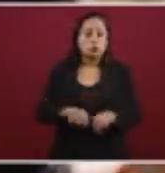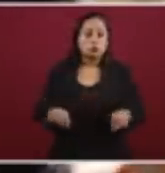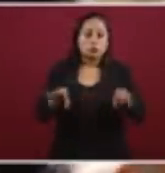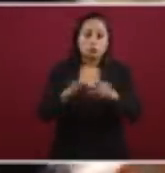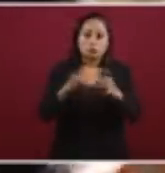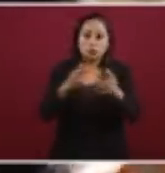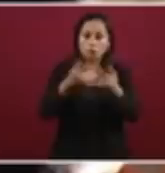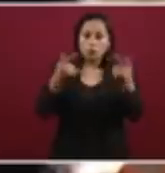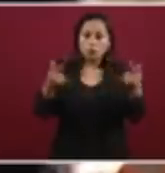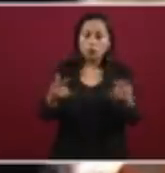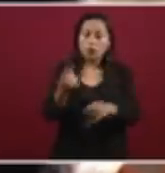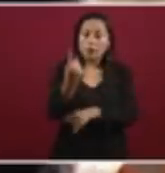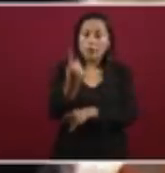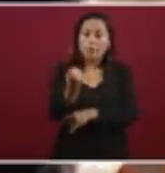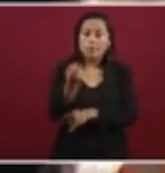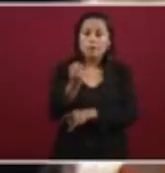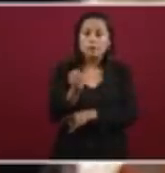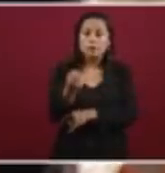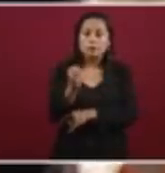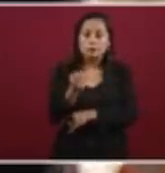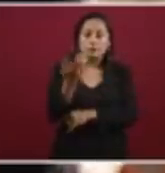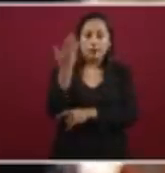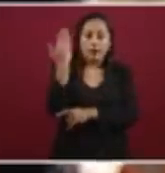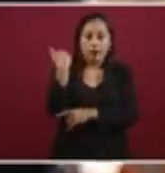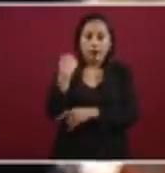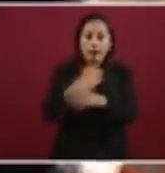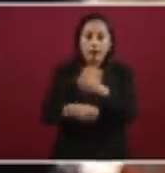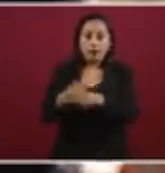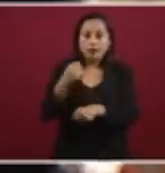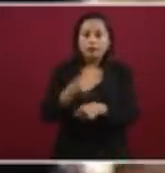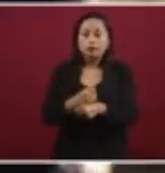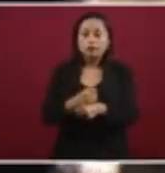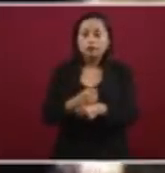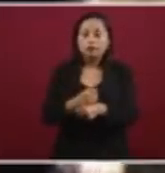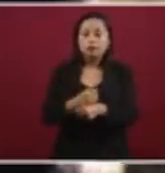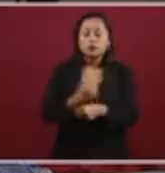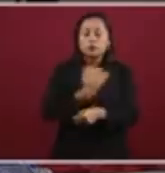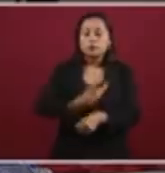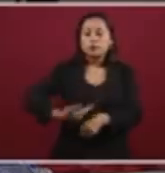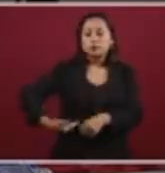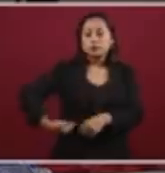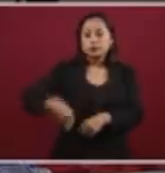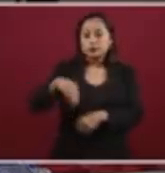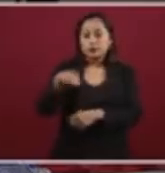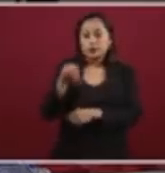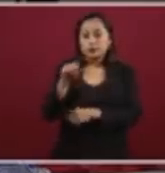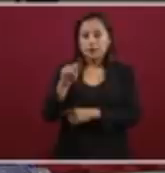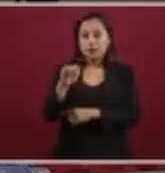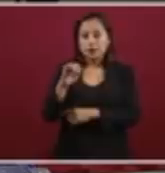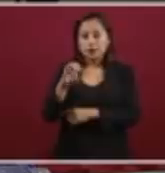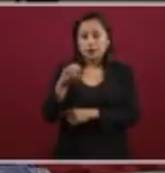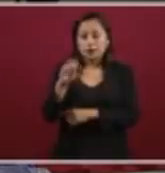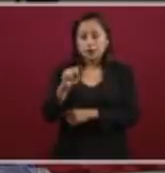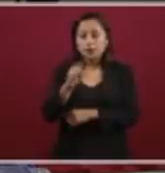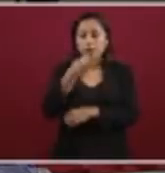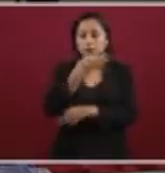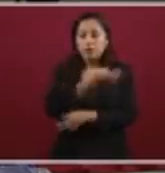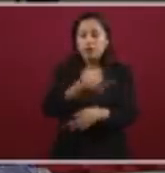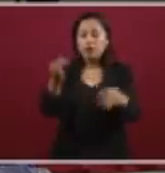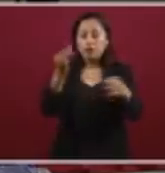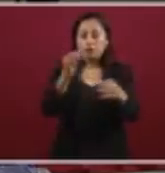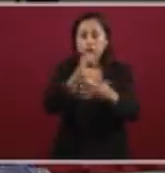septiembre desde entonces el presidente adolfo lópez mateos anunció en su sillón en su segundo informe